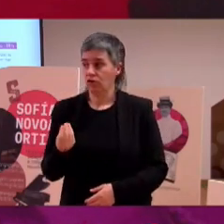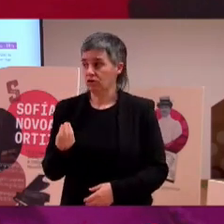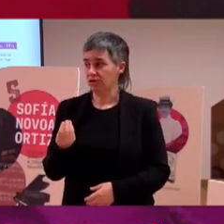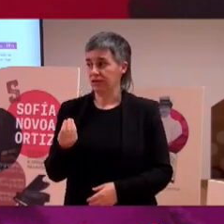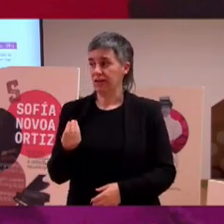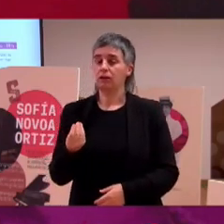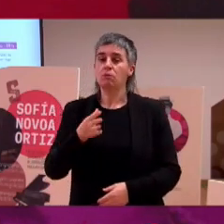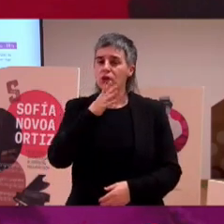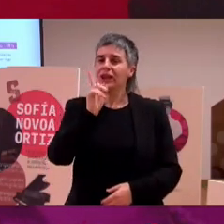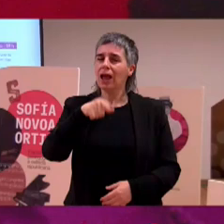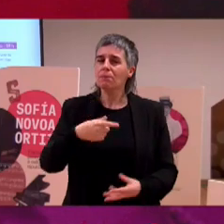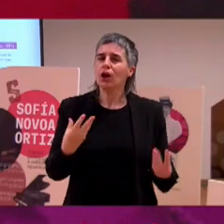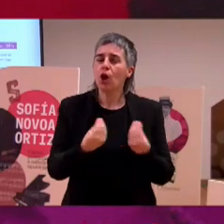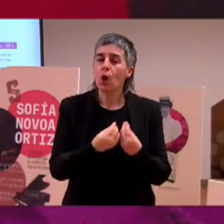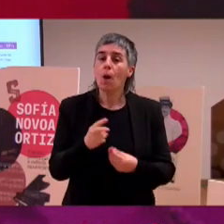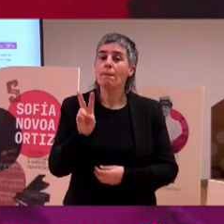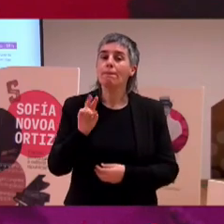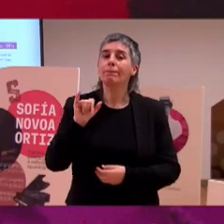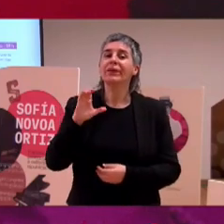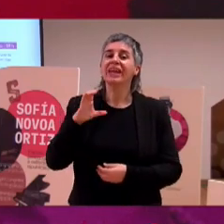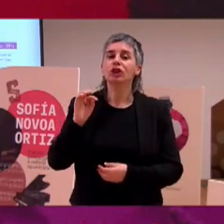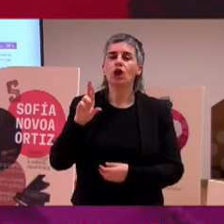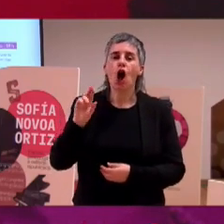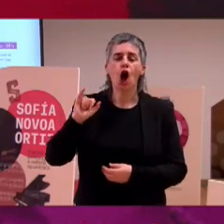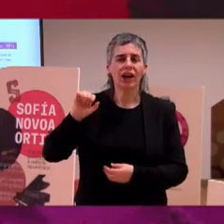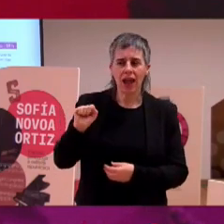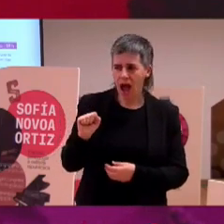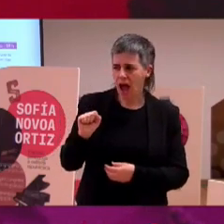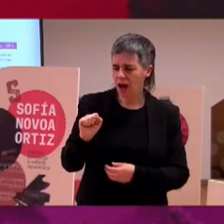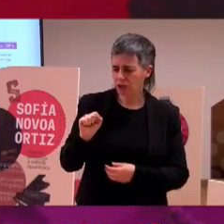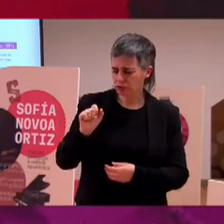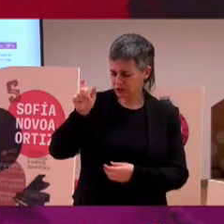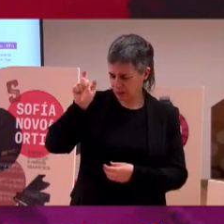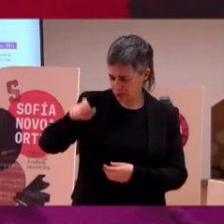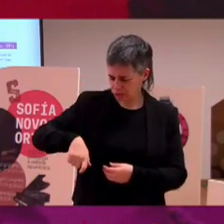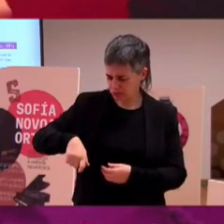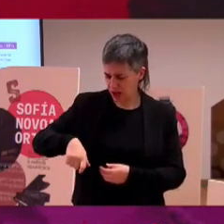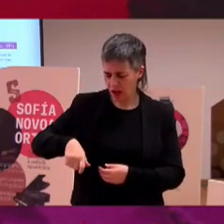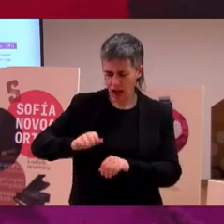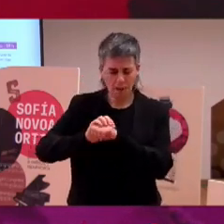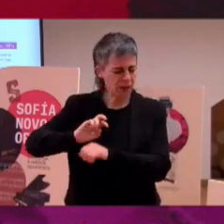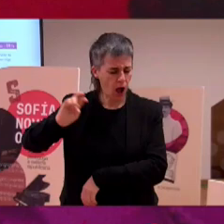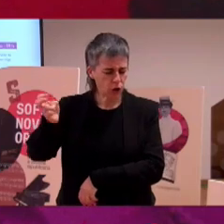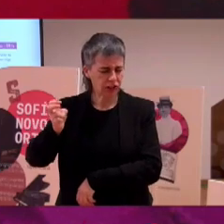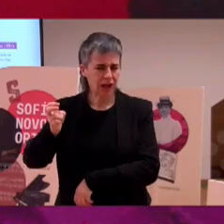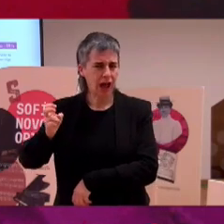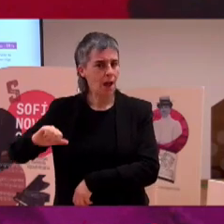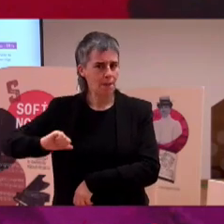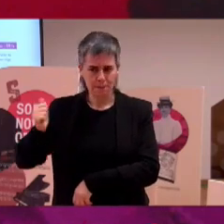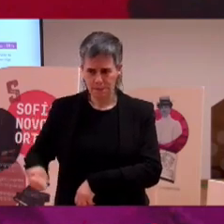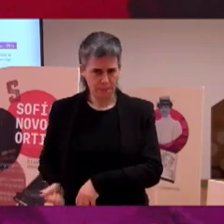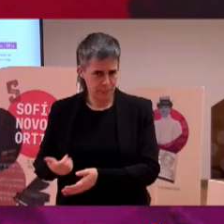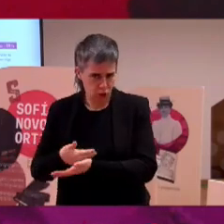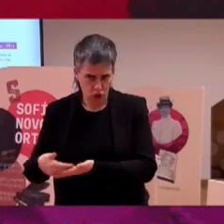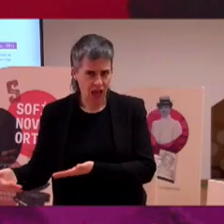A que estaba con Victoria Ken, que non lembro agora como se chamou, unha americana, unha millonaria americana que lles deixa a casa na